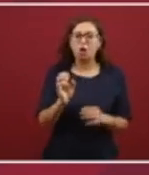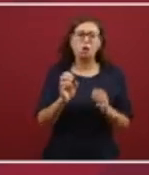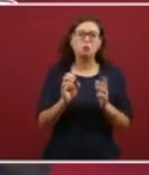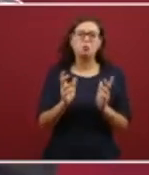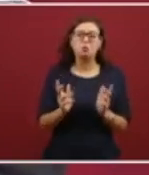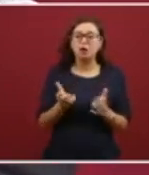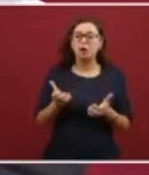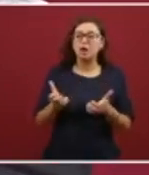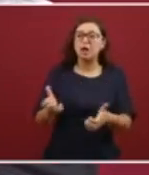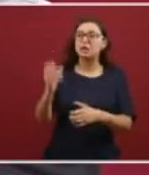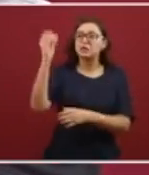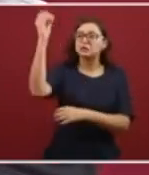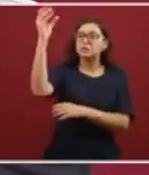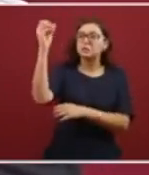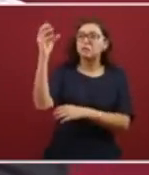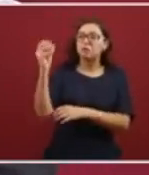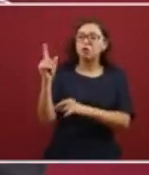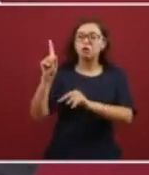en una calle.